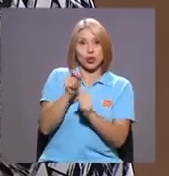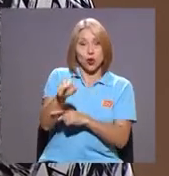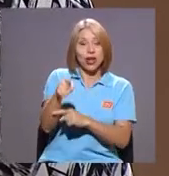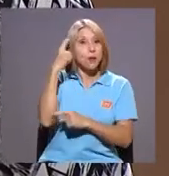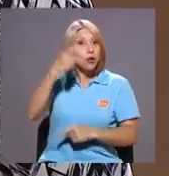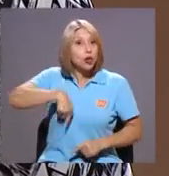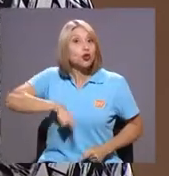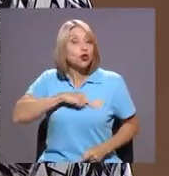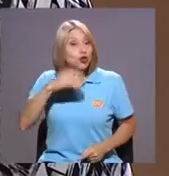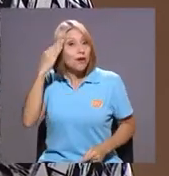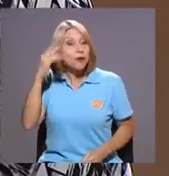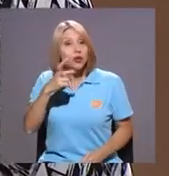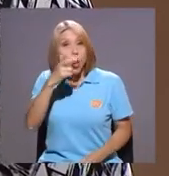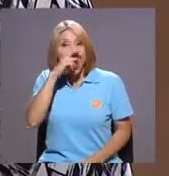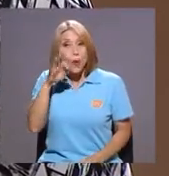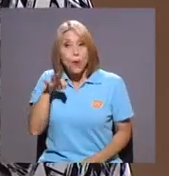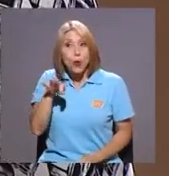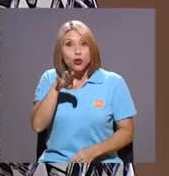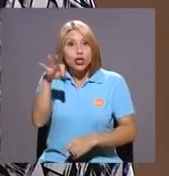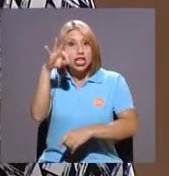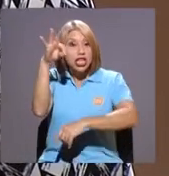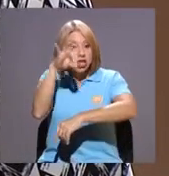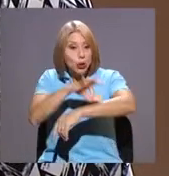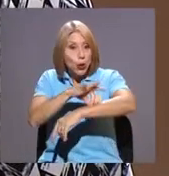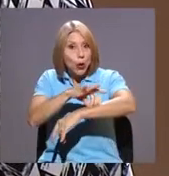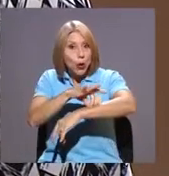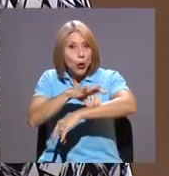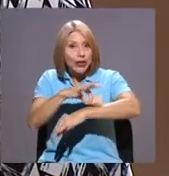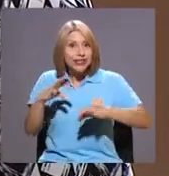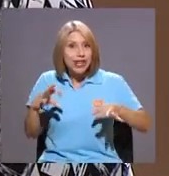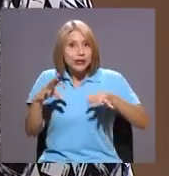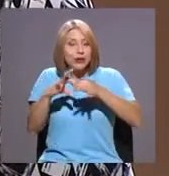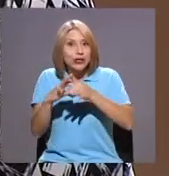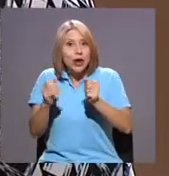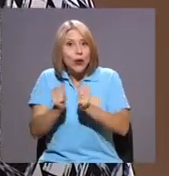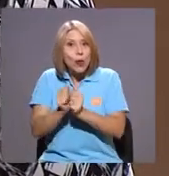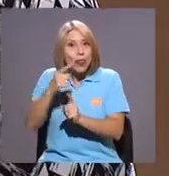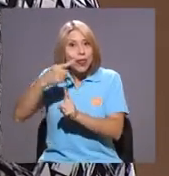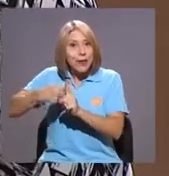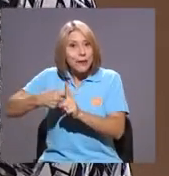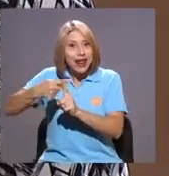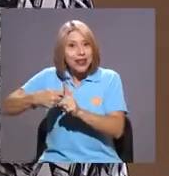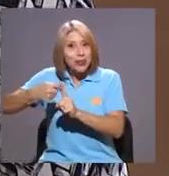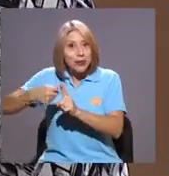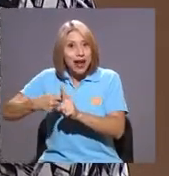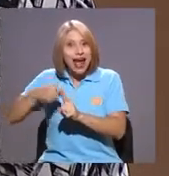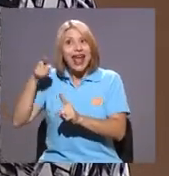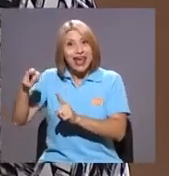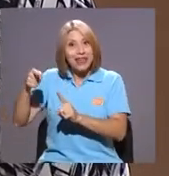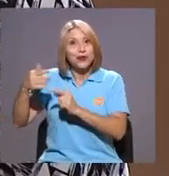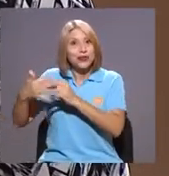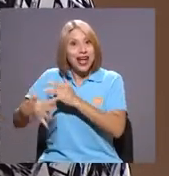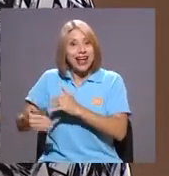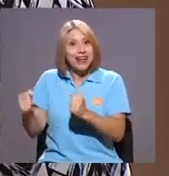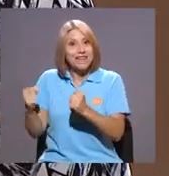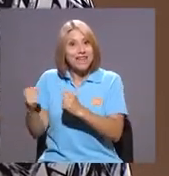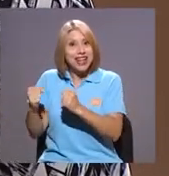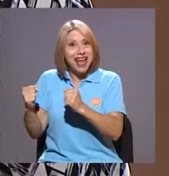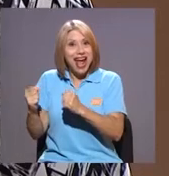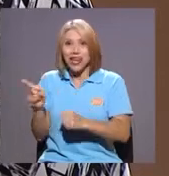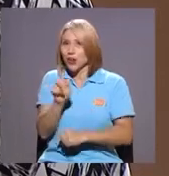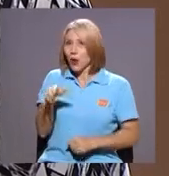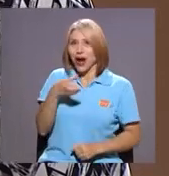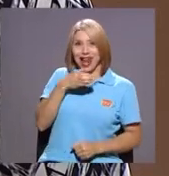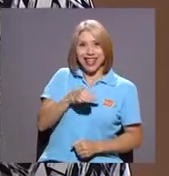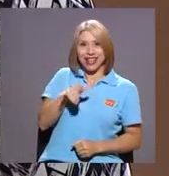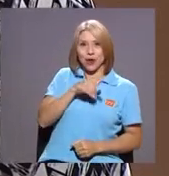sabemos que se asocia mucho con la temperatura. Ellos pues tienen sangre fría, ¿verdad? No caliente como de nosotros. Entonces, si hace mucho